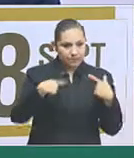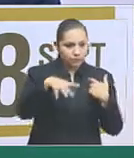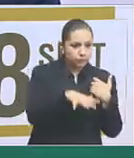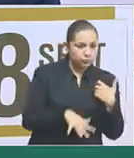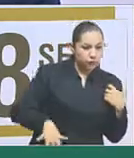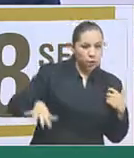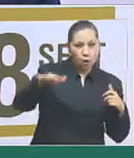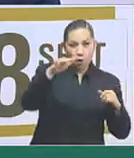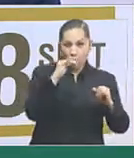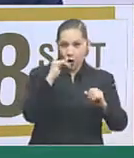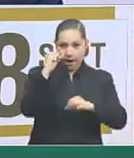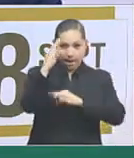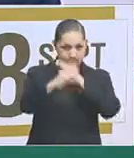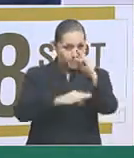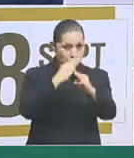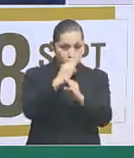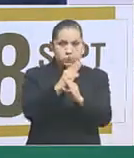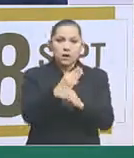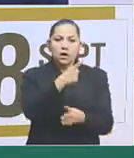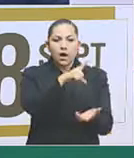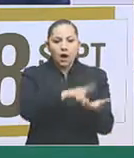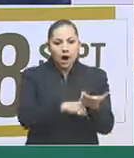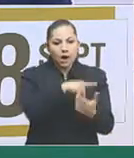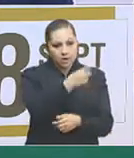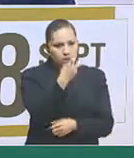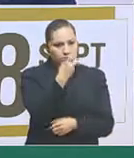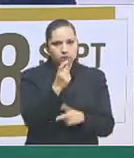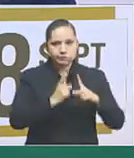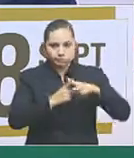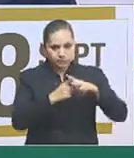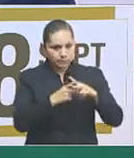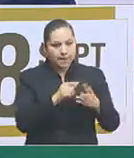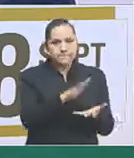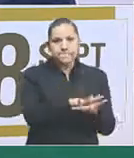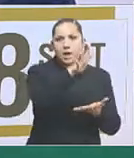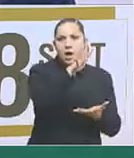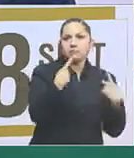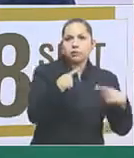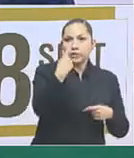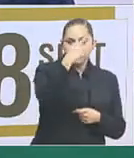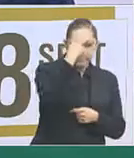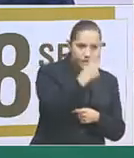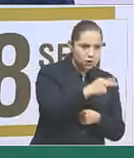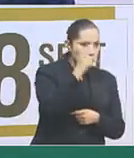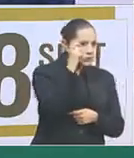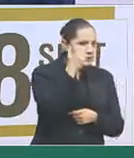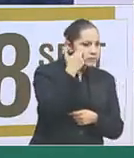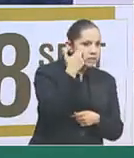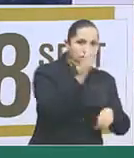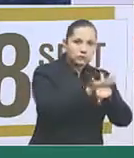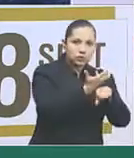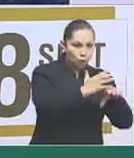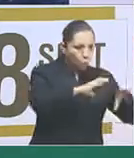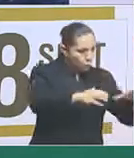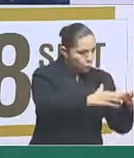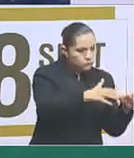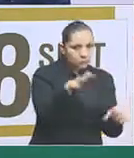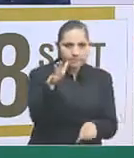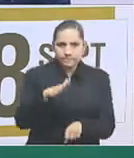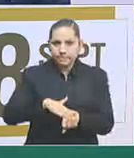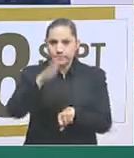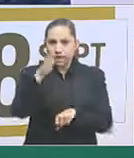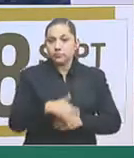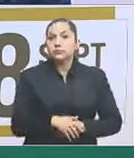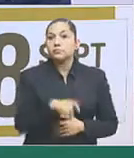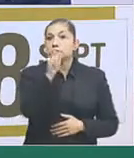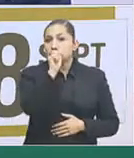y es la cifra mayor es una cifra mayor a la población de méxico china y eeuu combinada los ingresos reportados durante el